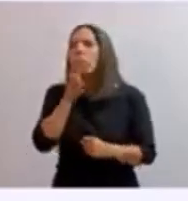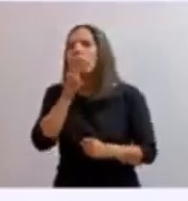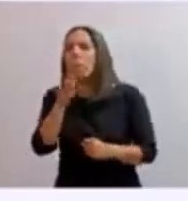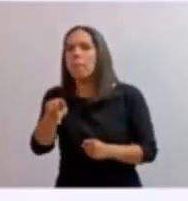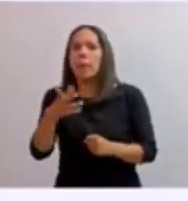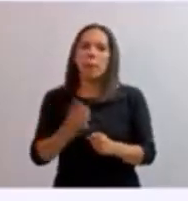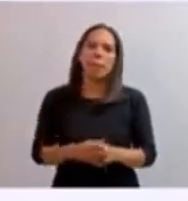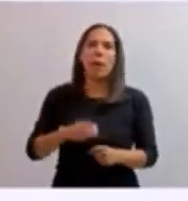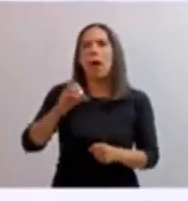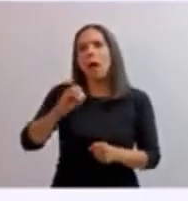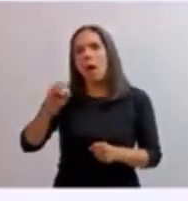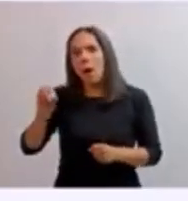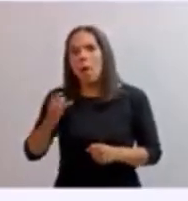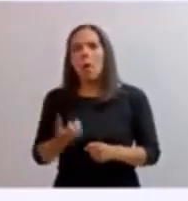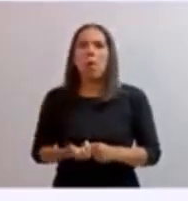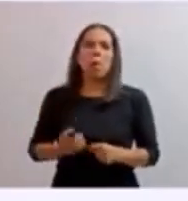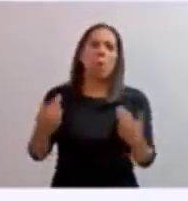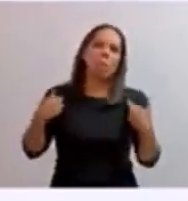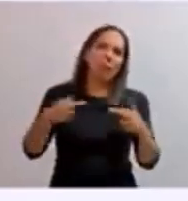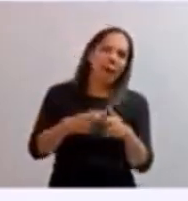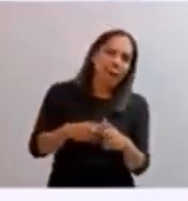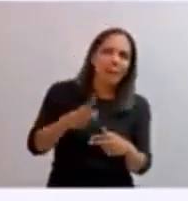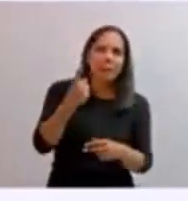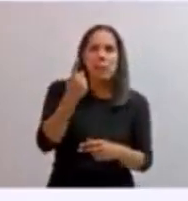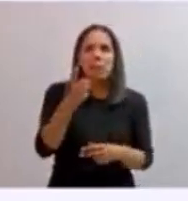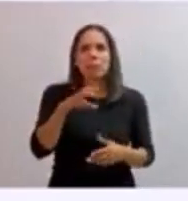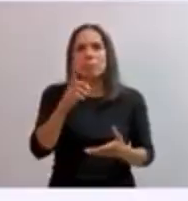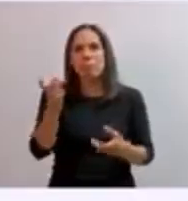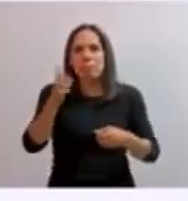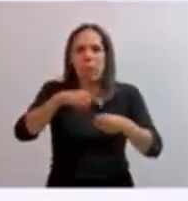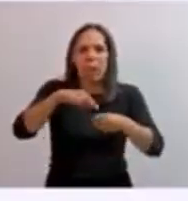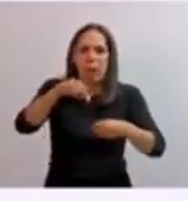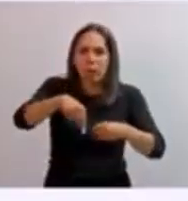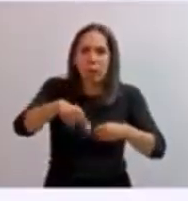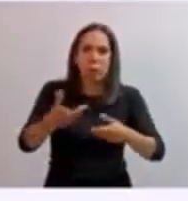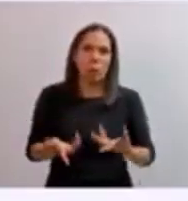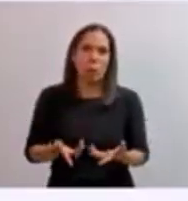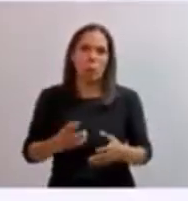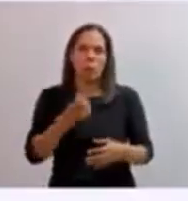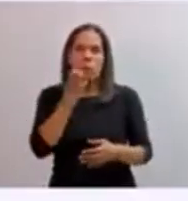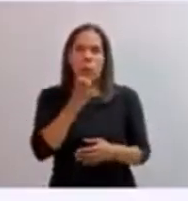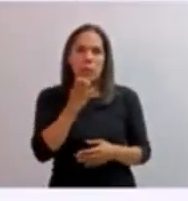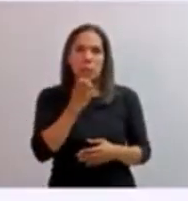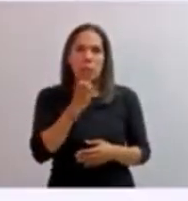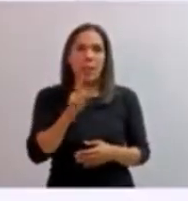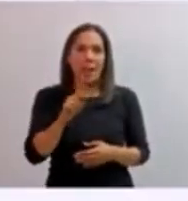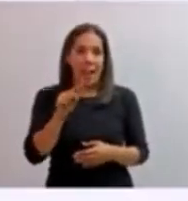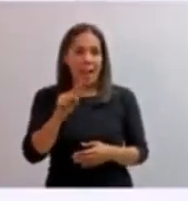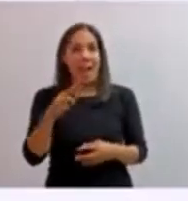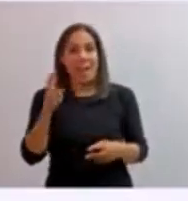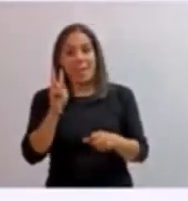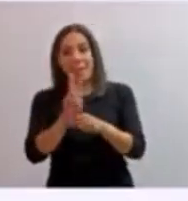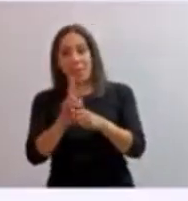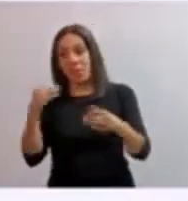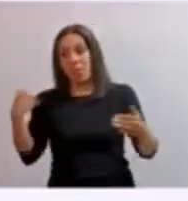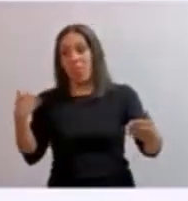algún docente en una escuela, y entonces ahí nos vinculamos todos desde la supervisión.